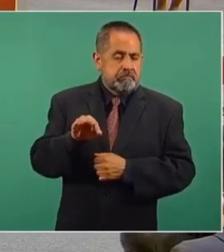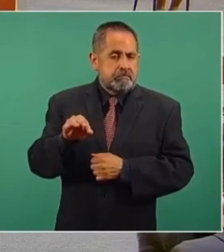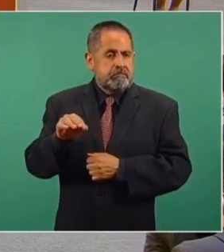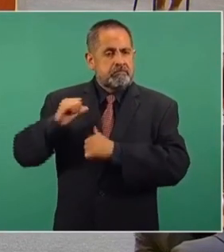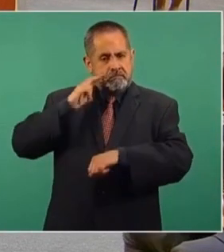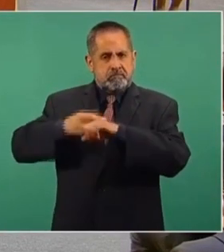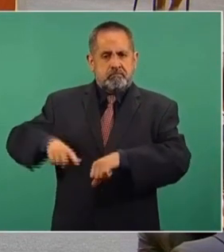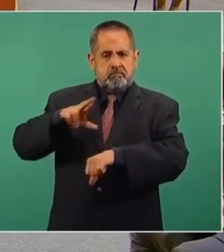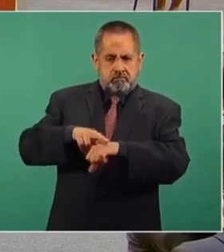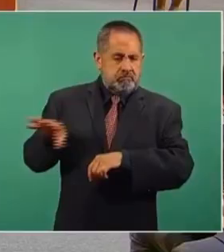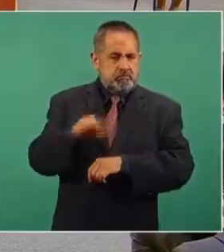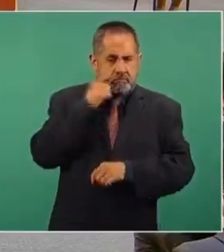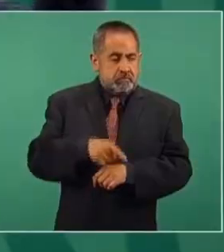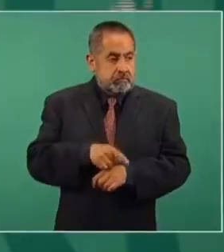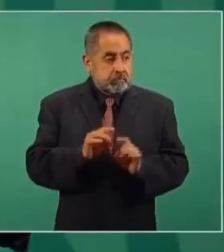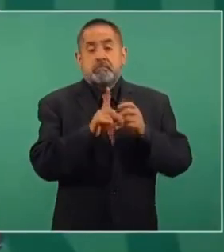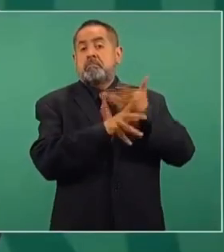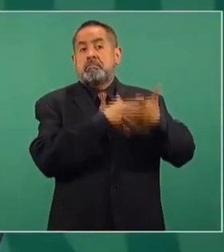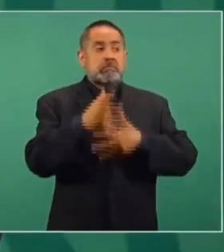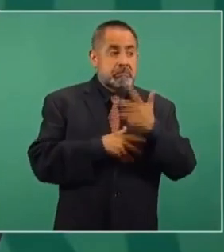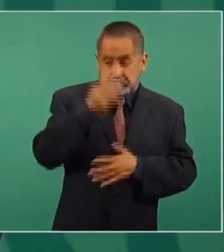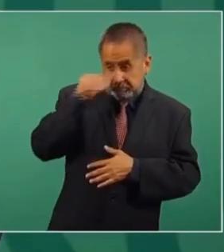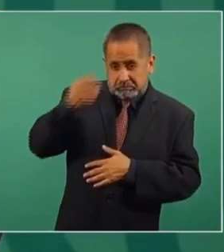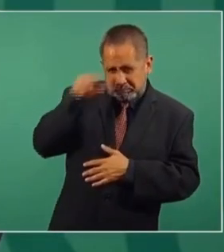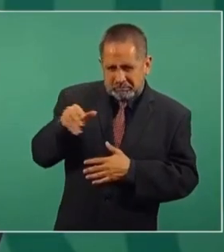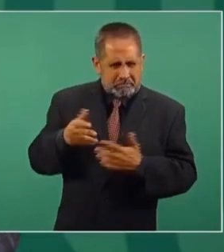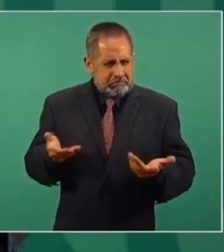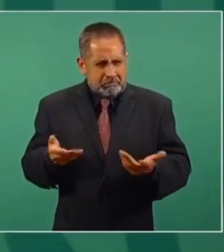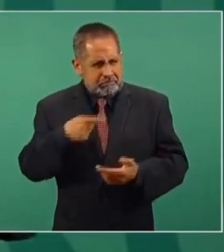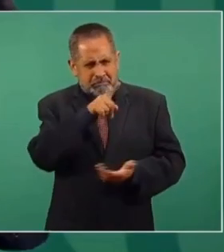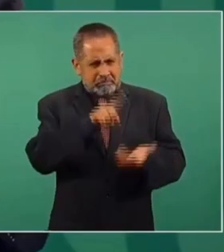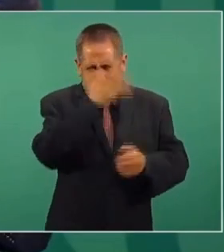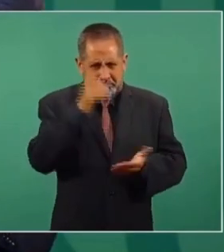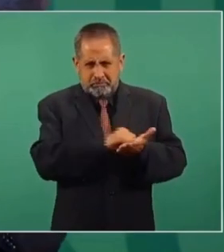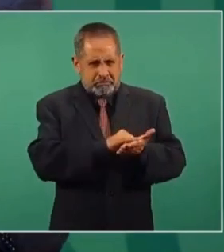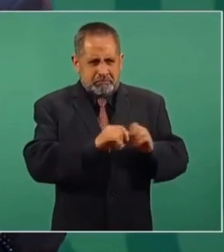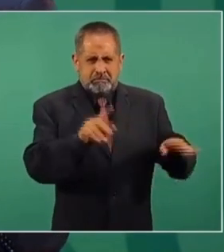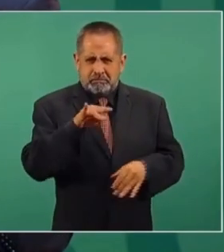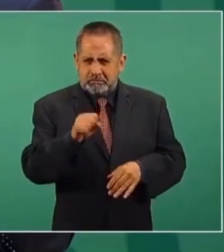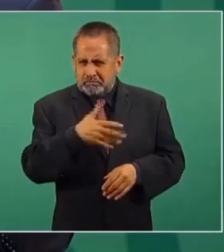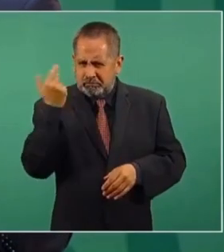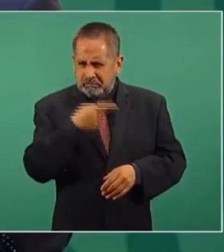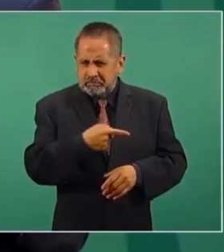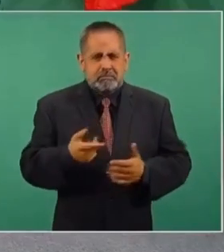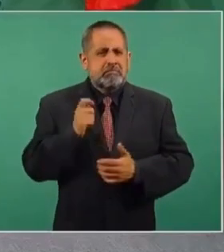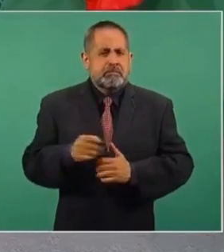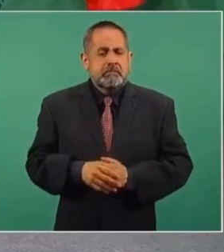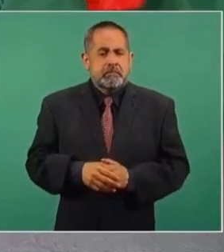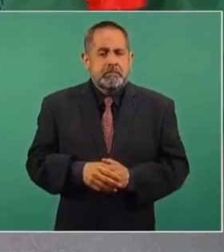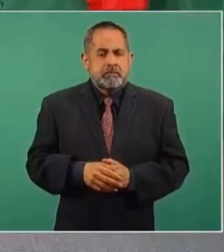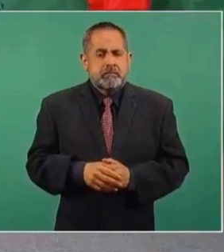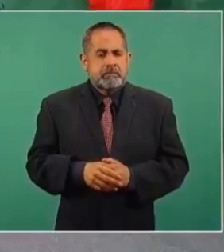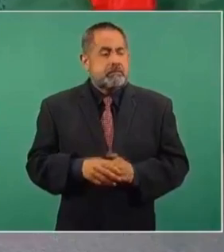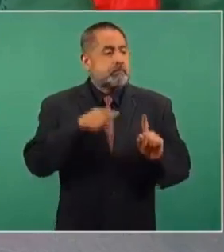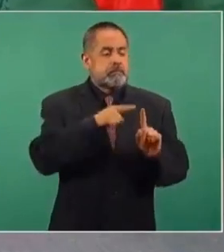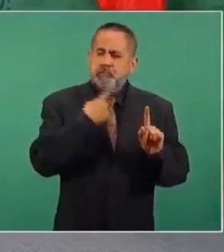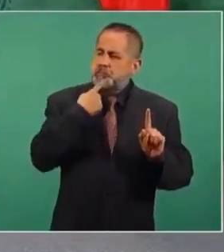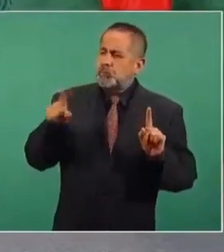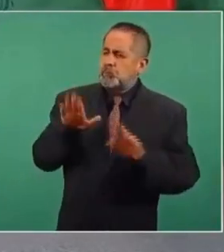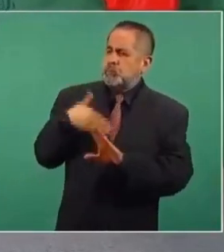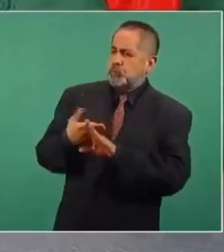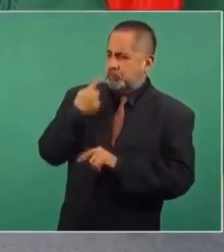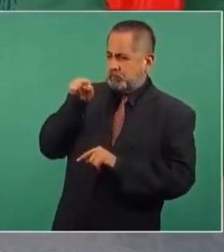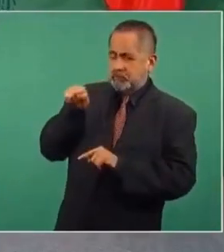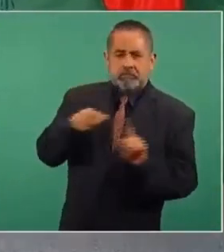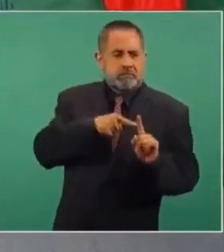buscando ser candidato cuando surge todo este escándalo? ¿Qué no saben los del New York Times de que el acusador principal